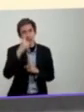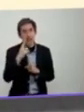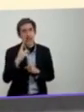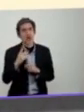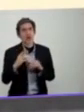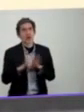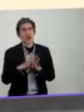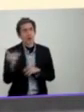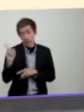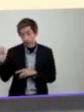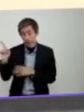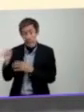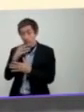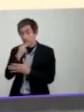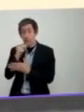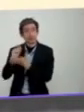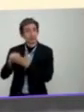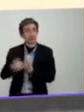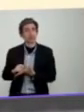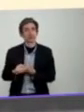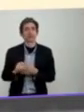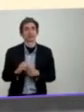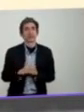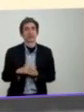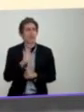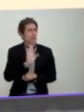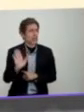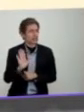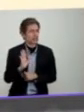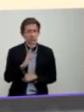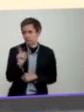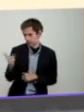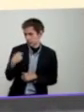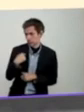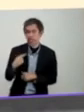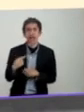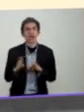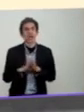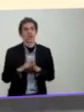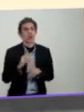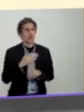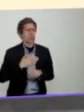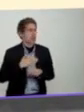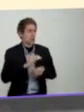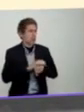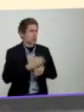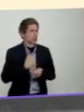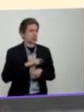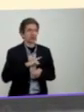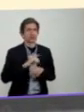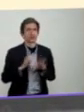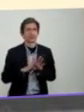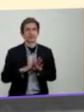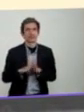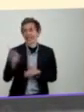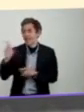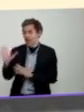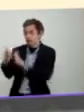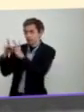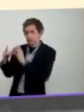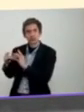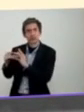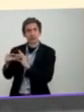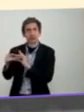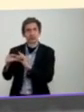que él era un escritor como tú, como yo y como muchos amigos nuestros, que le gustaba hablar y se podía pasar